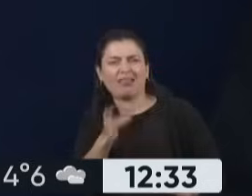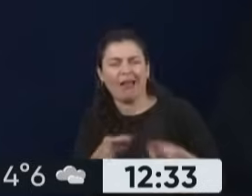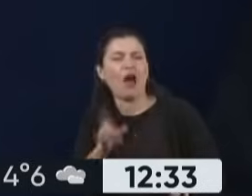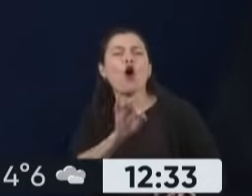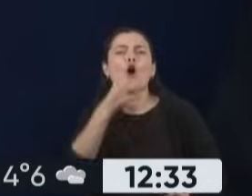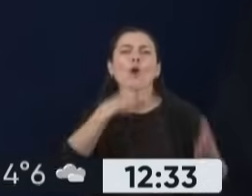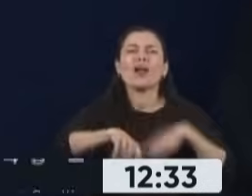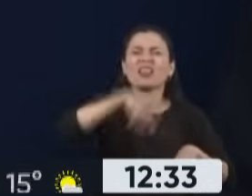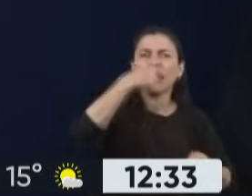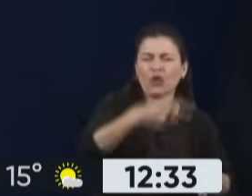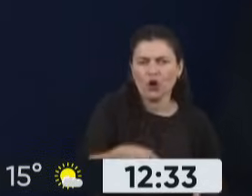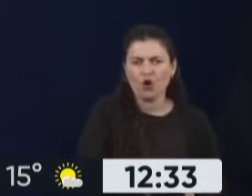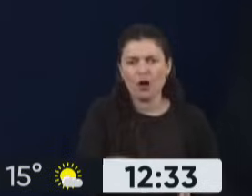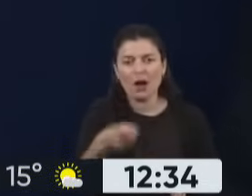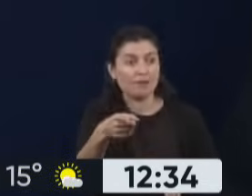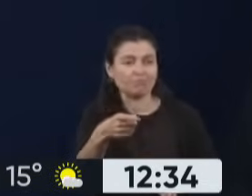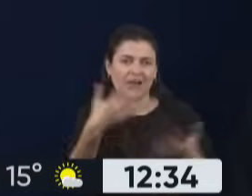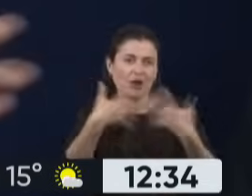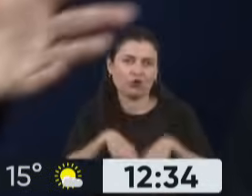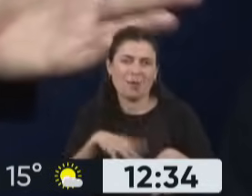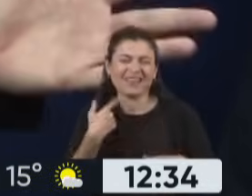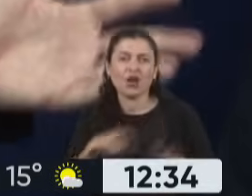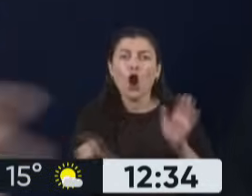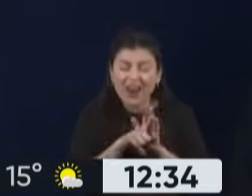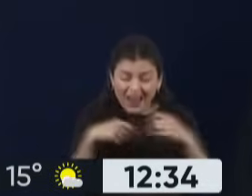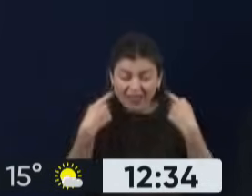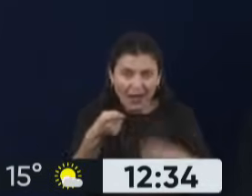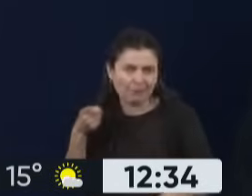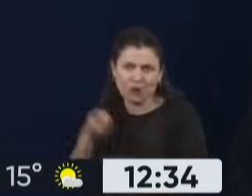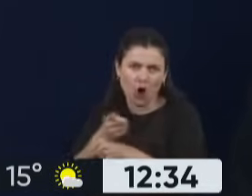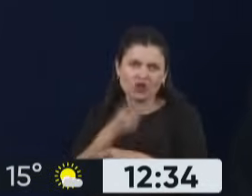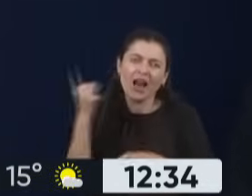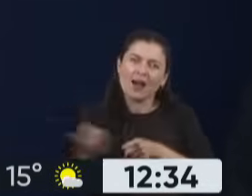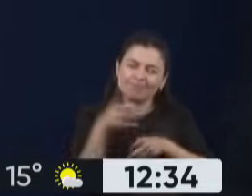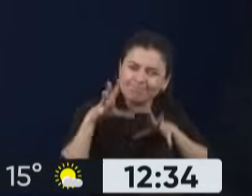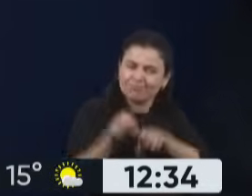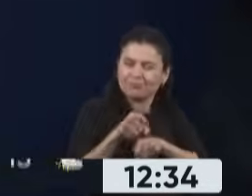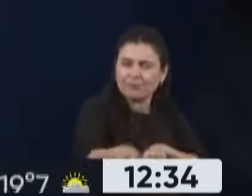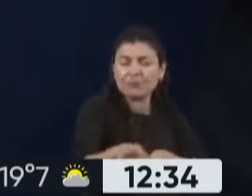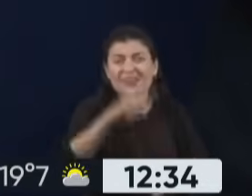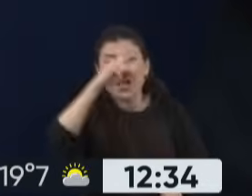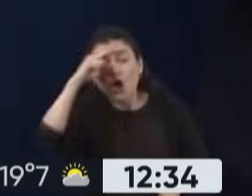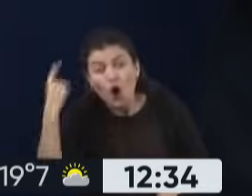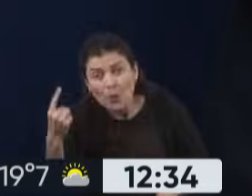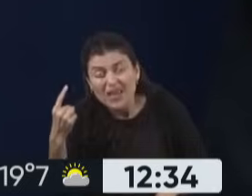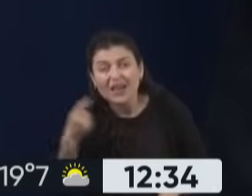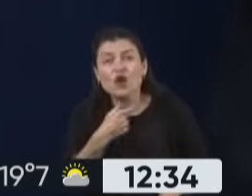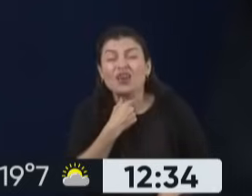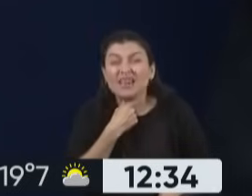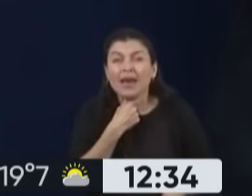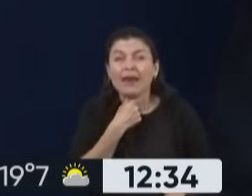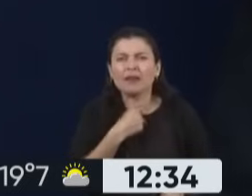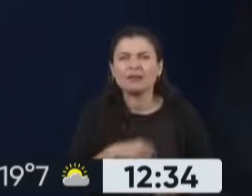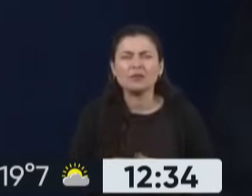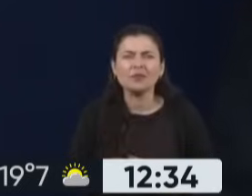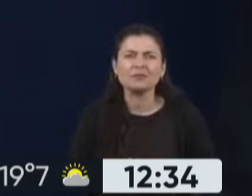narcotraficante, esto va en contra tuya. ¿Qué más quiere un gobierno que vos registres? Es decir, si vos